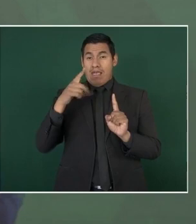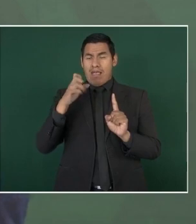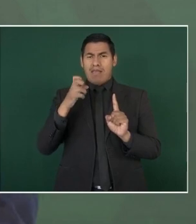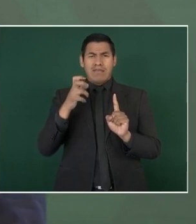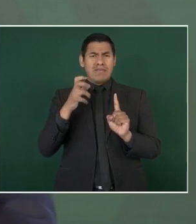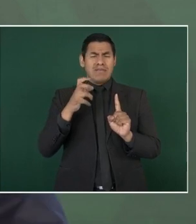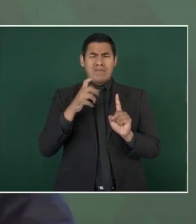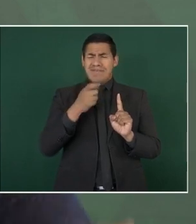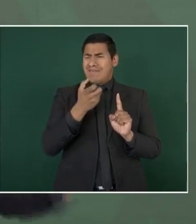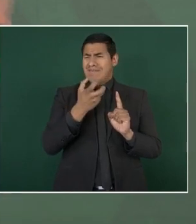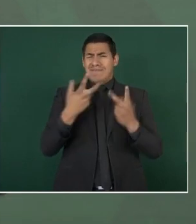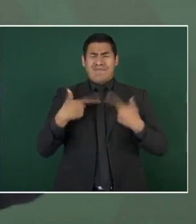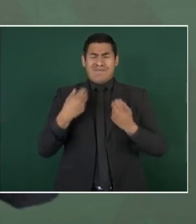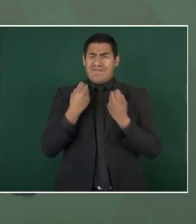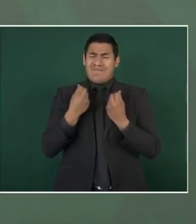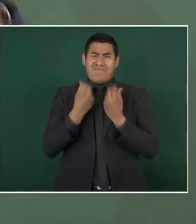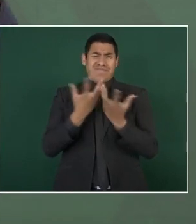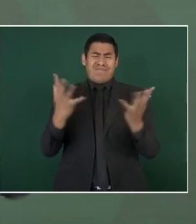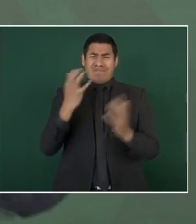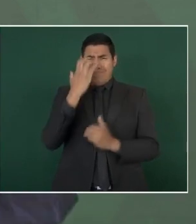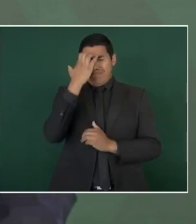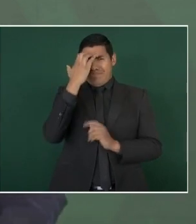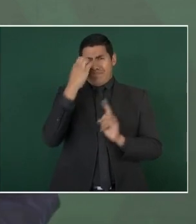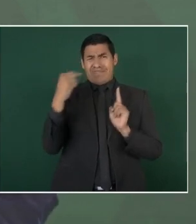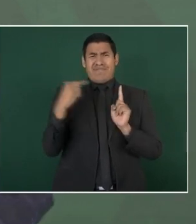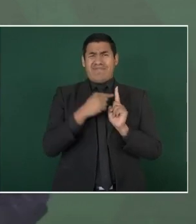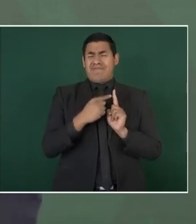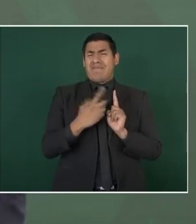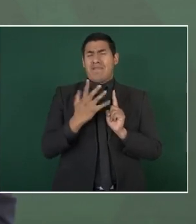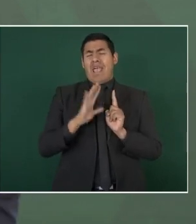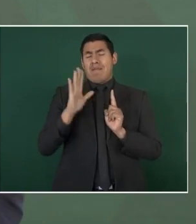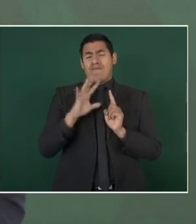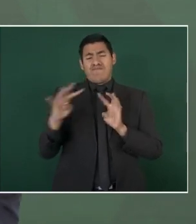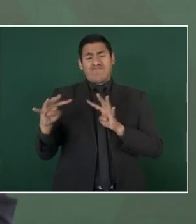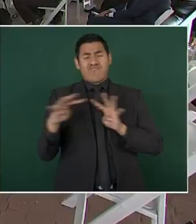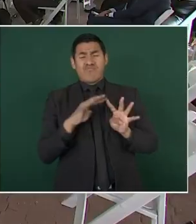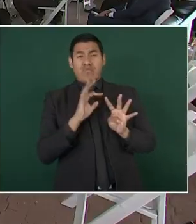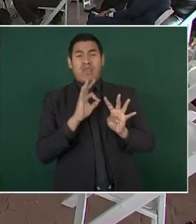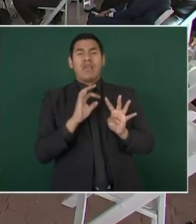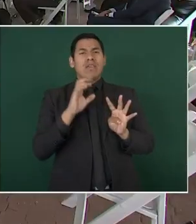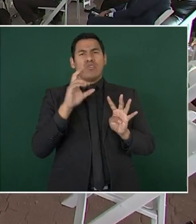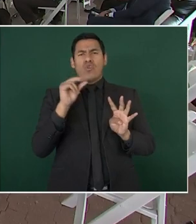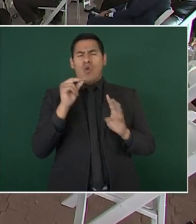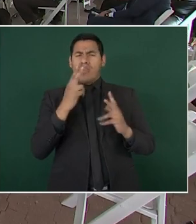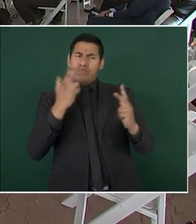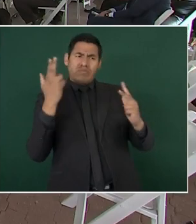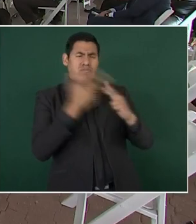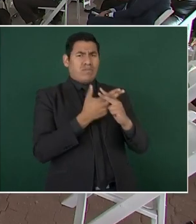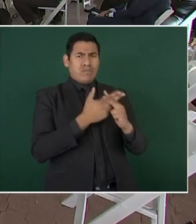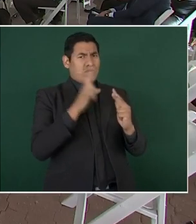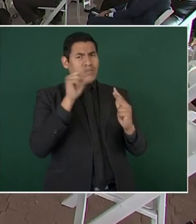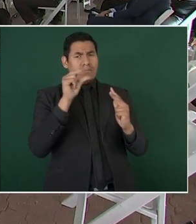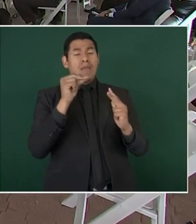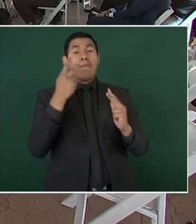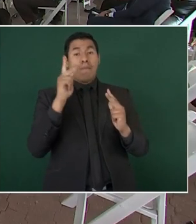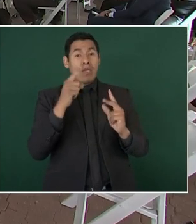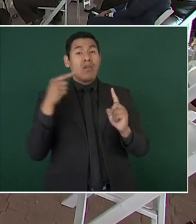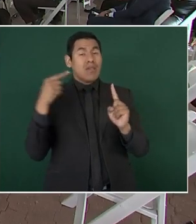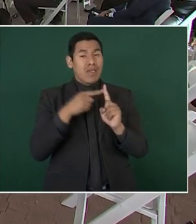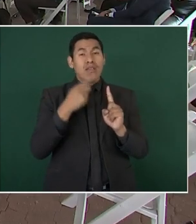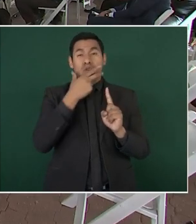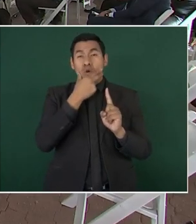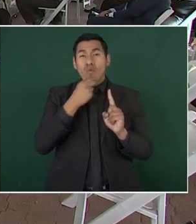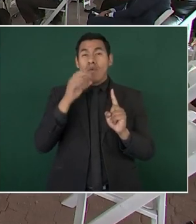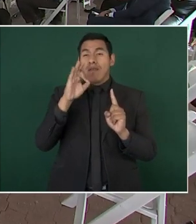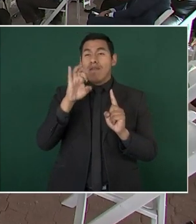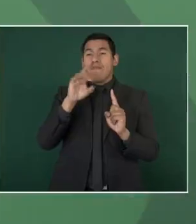Al final, aunque no lo asesinaron, él tomó la decisión